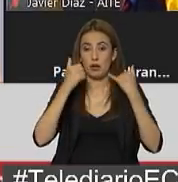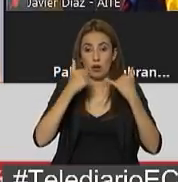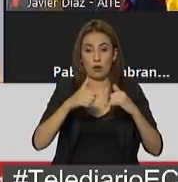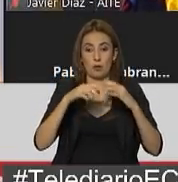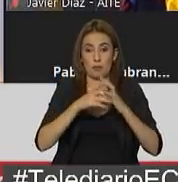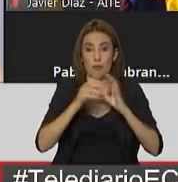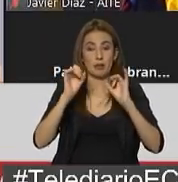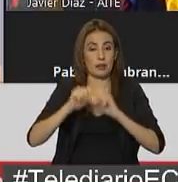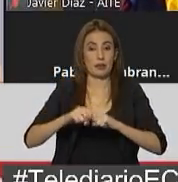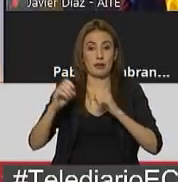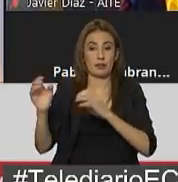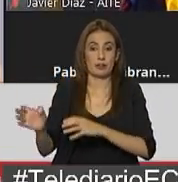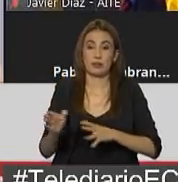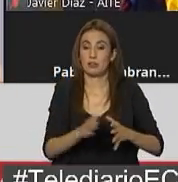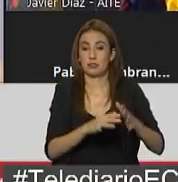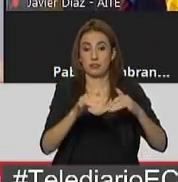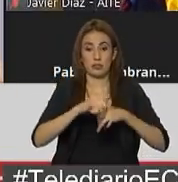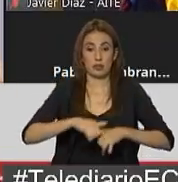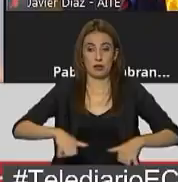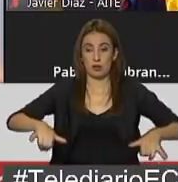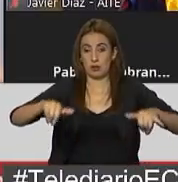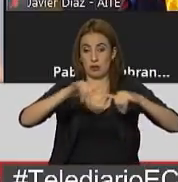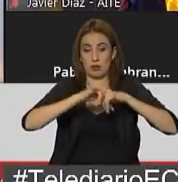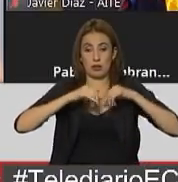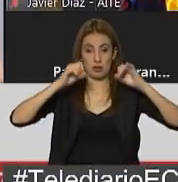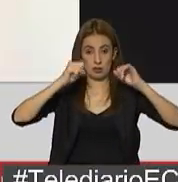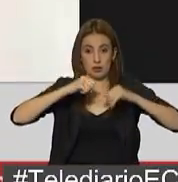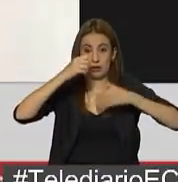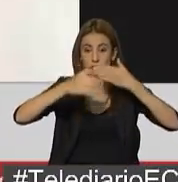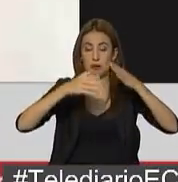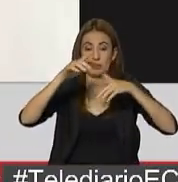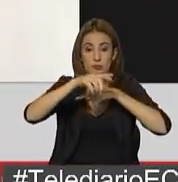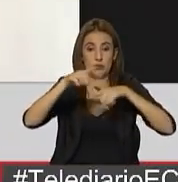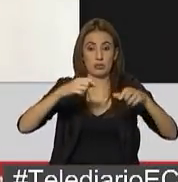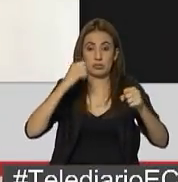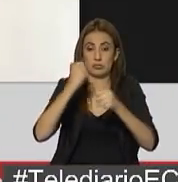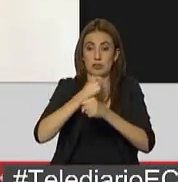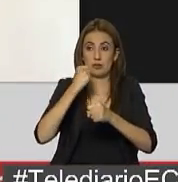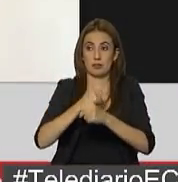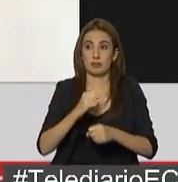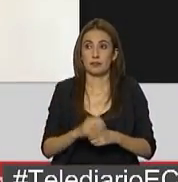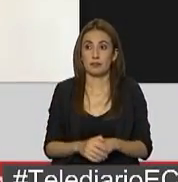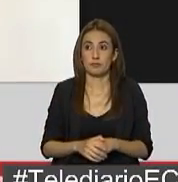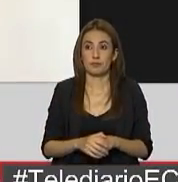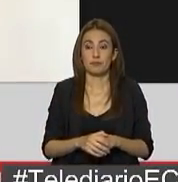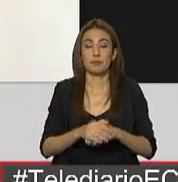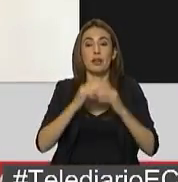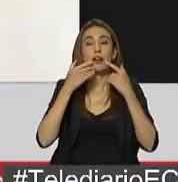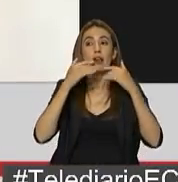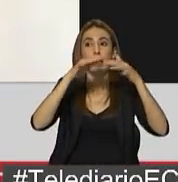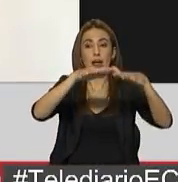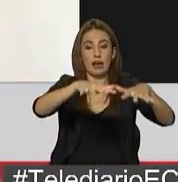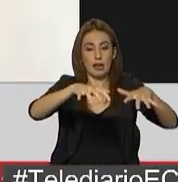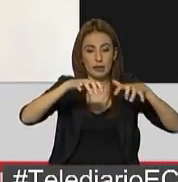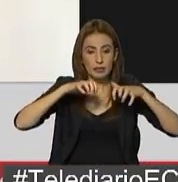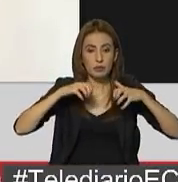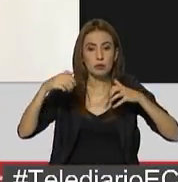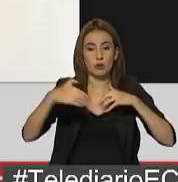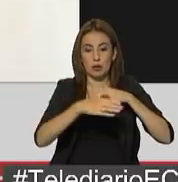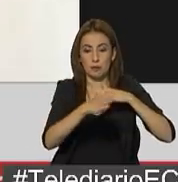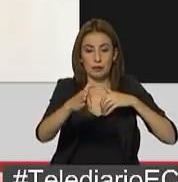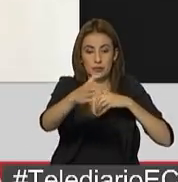produciendo bienestar en el país, estoy produciendo plazas de empleo. La agricultura, la pesca, la ganadería,